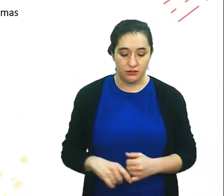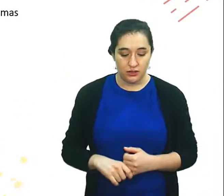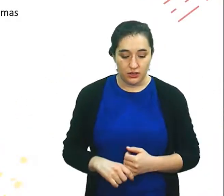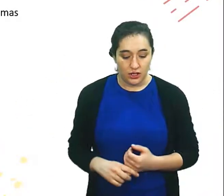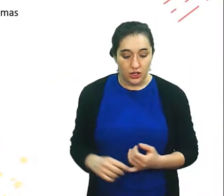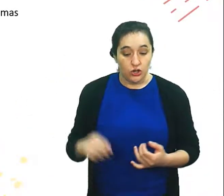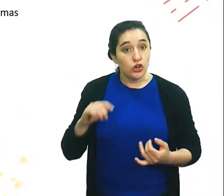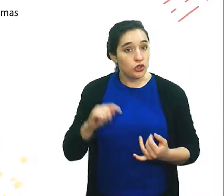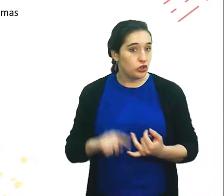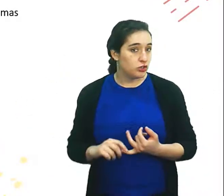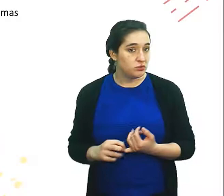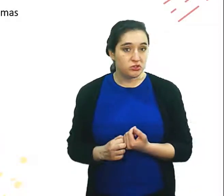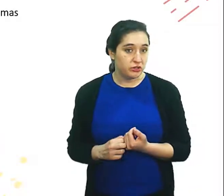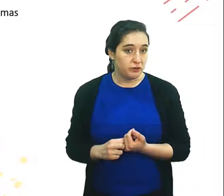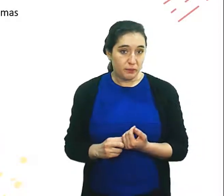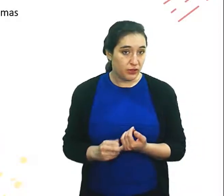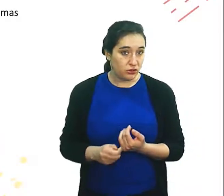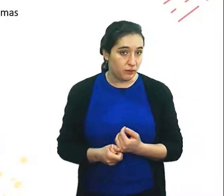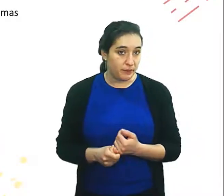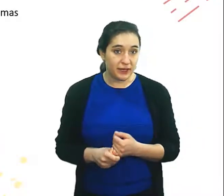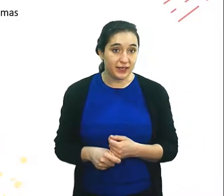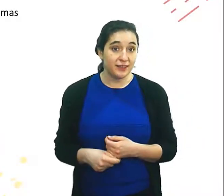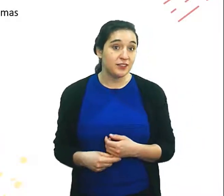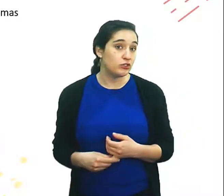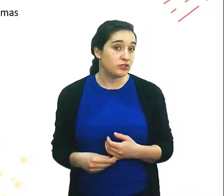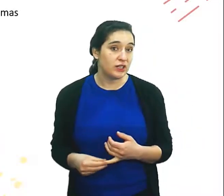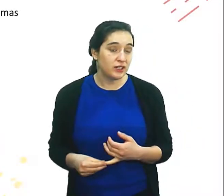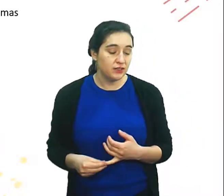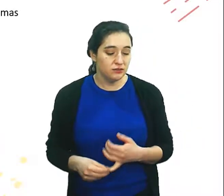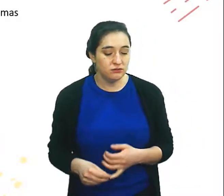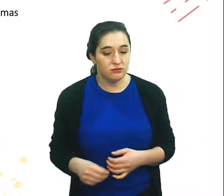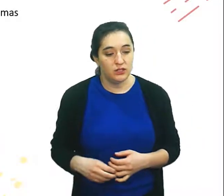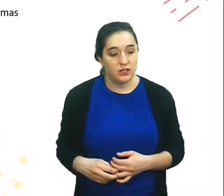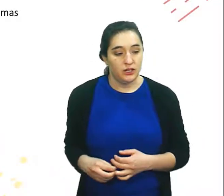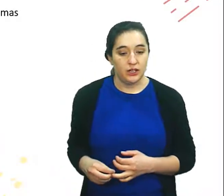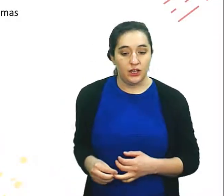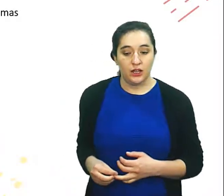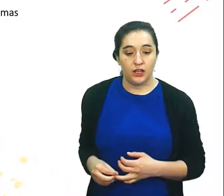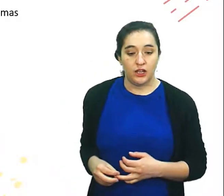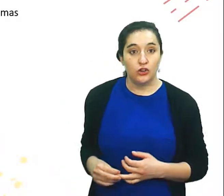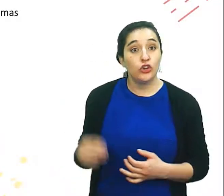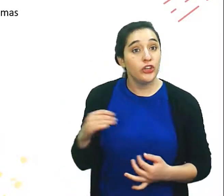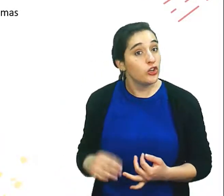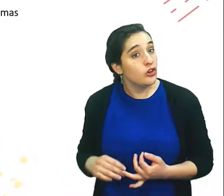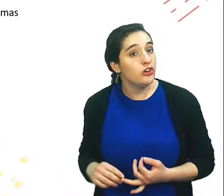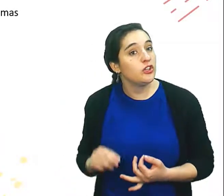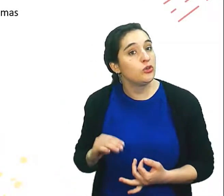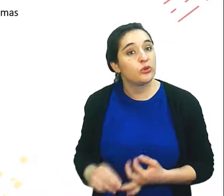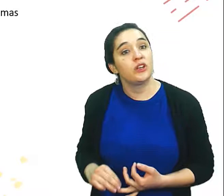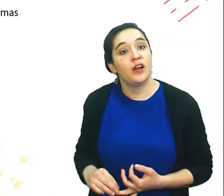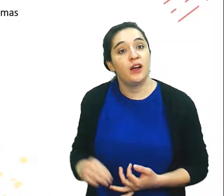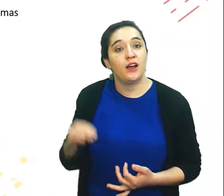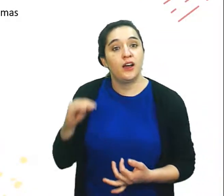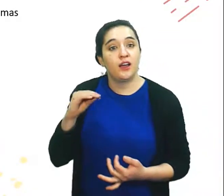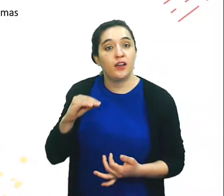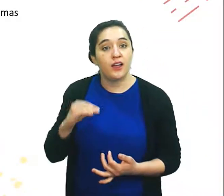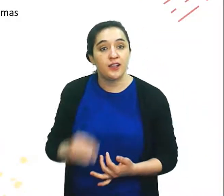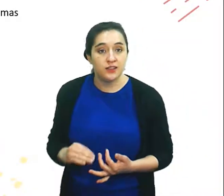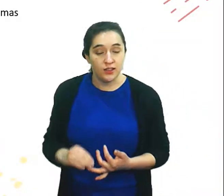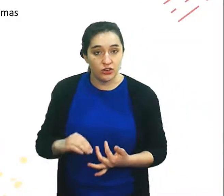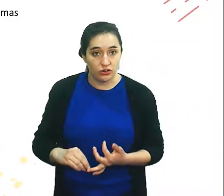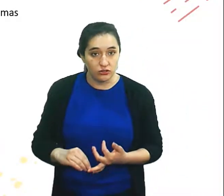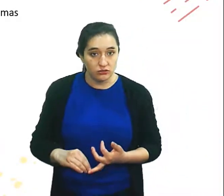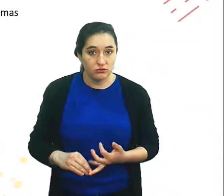afuera, no coloco muchos impuestos para que entren o salgan, no tengo industria